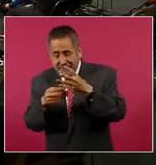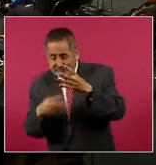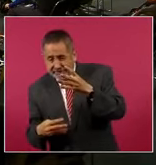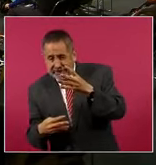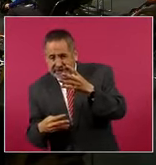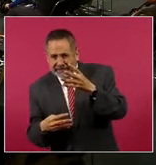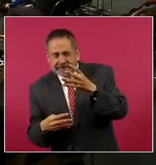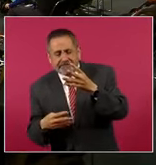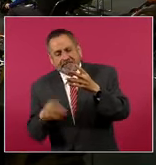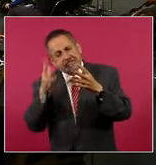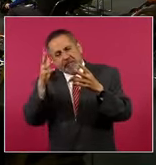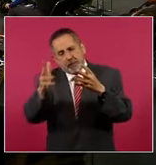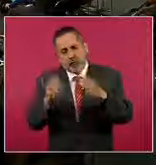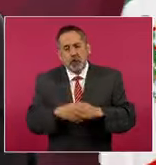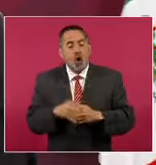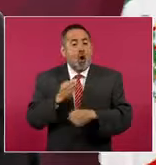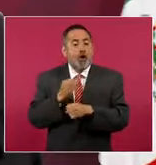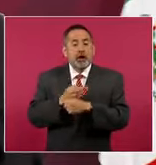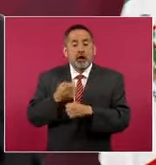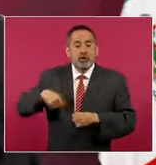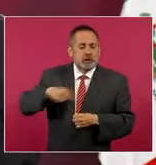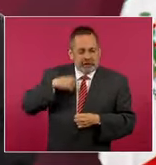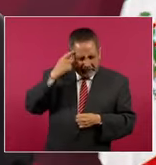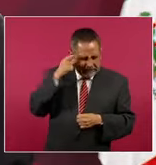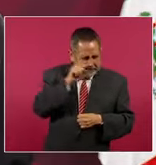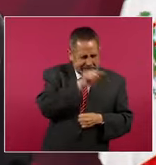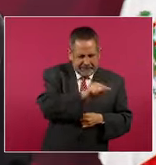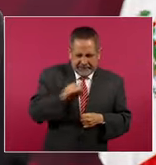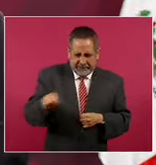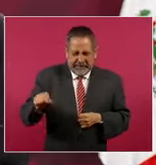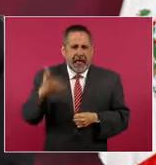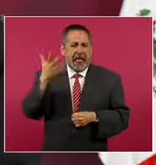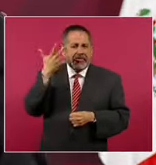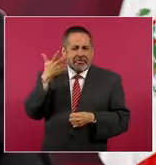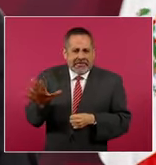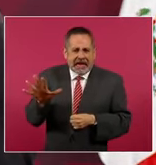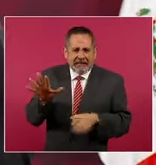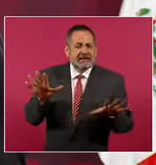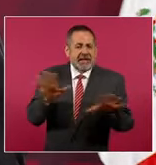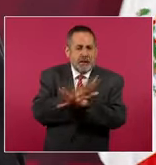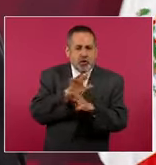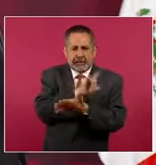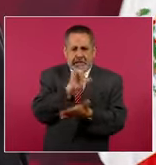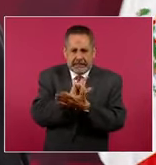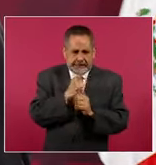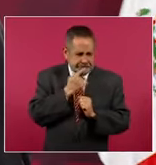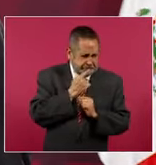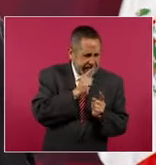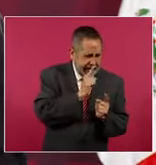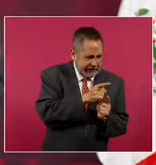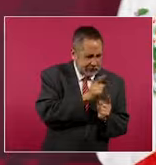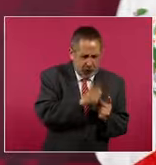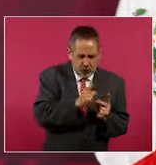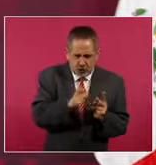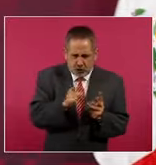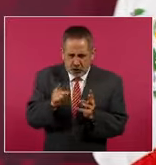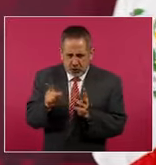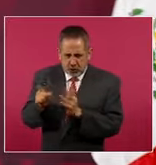como 10 reformas muy importantes. Nos